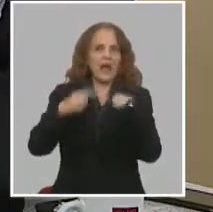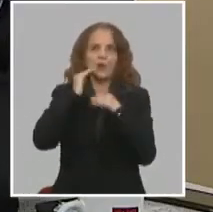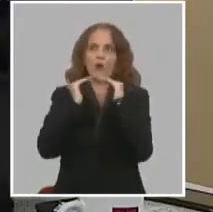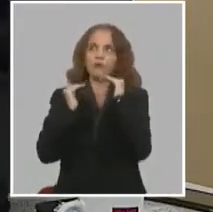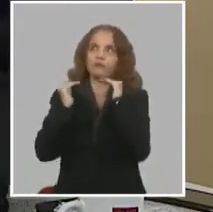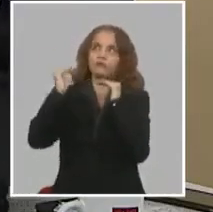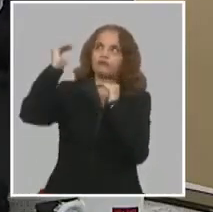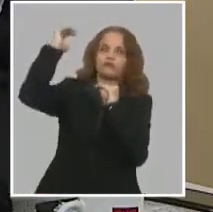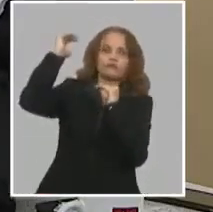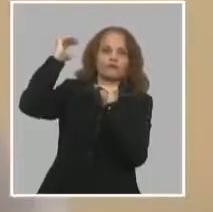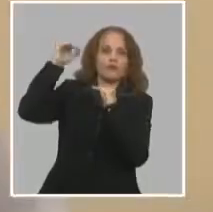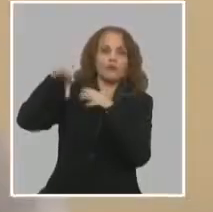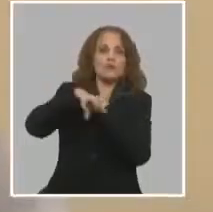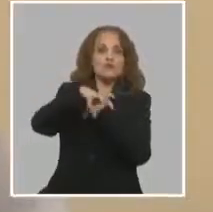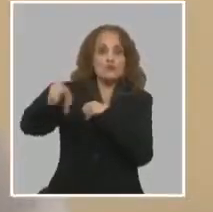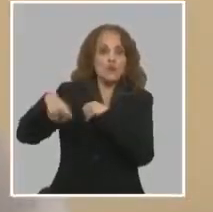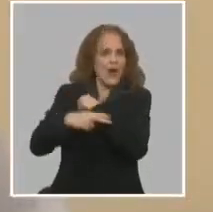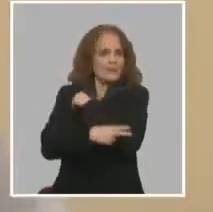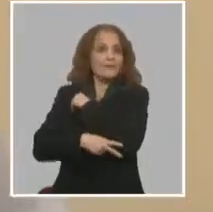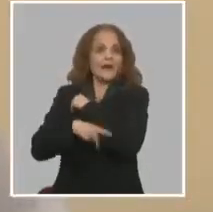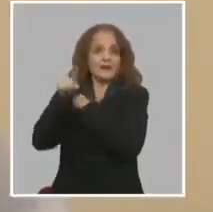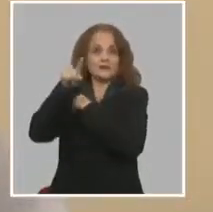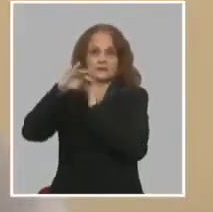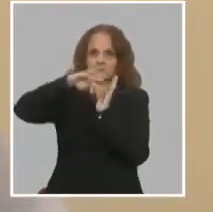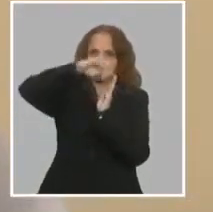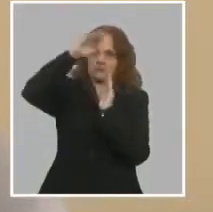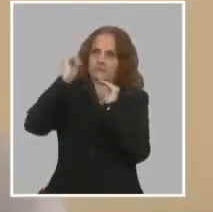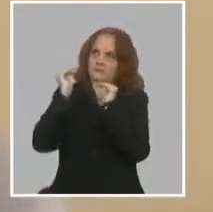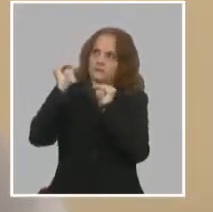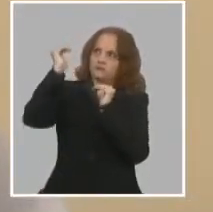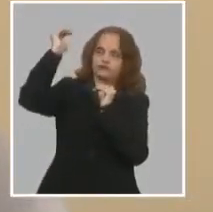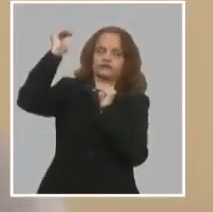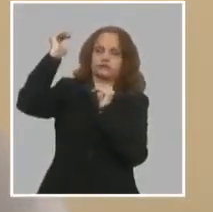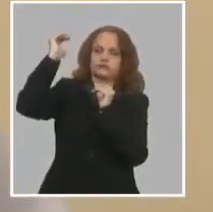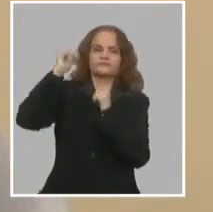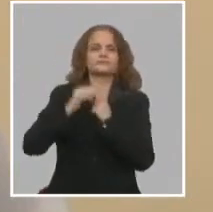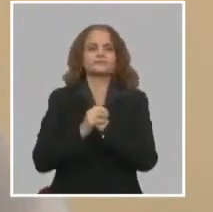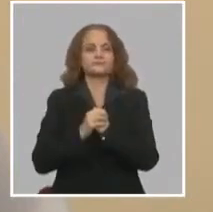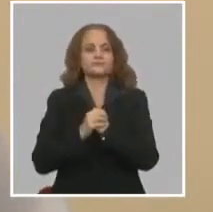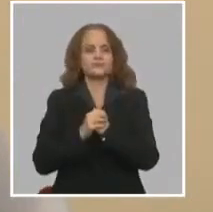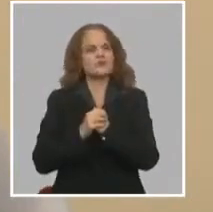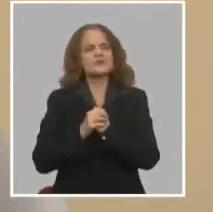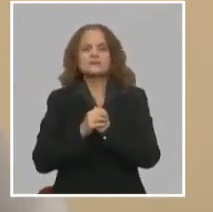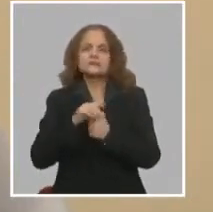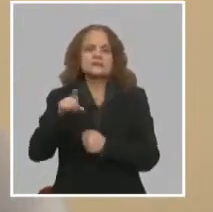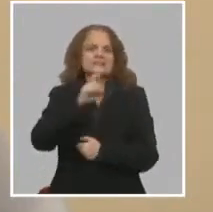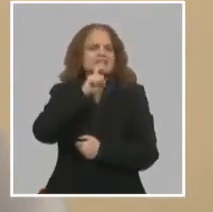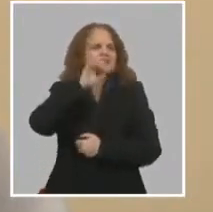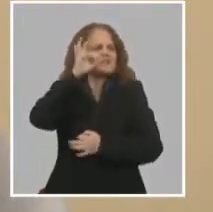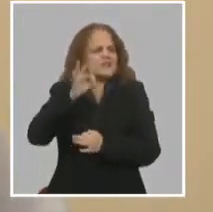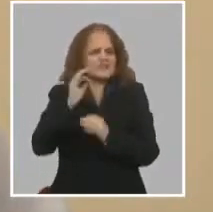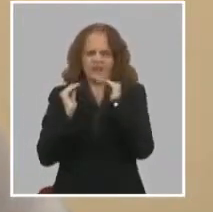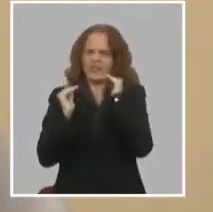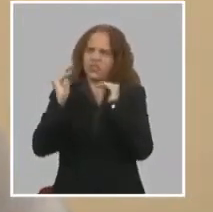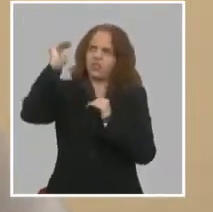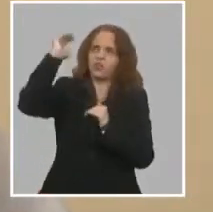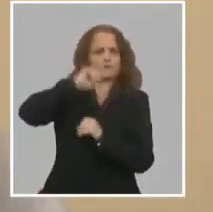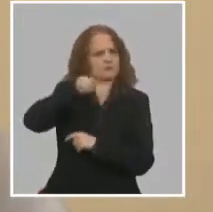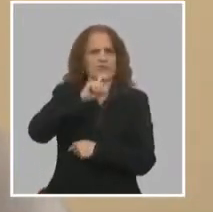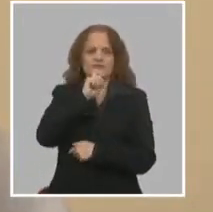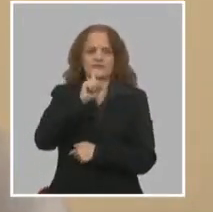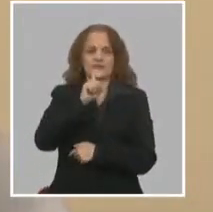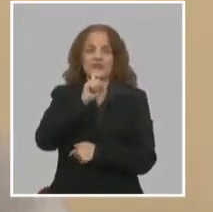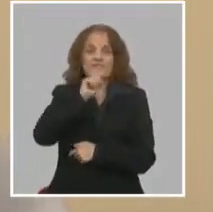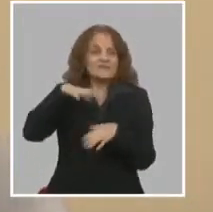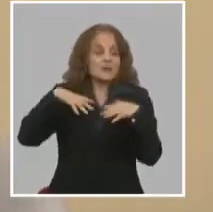ver, no sentimos, lo más difícil no era la altura, Randy, era las réplicas constantes. Nosotros llegamos